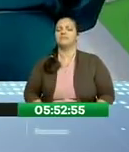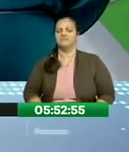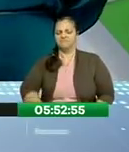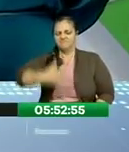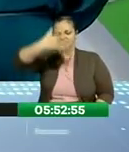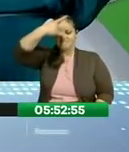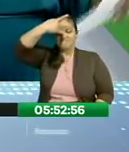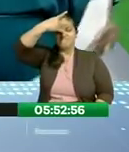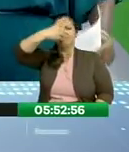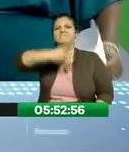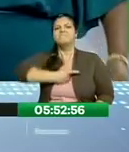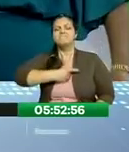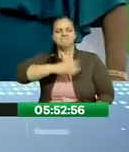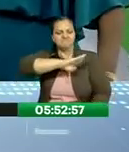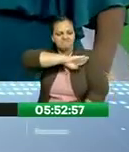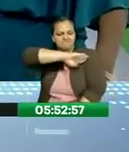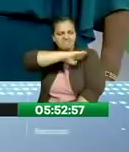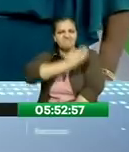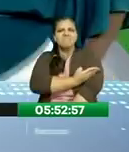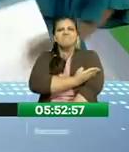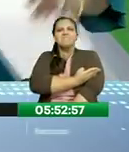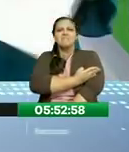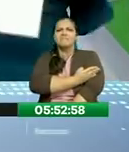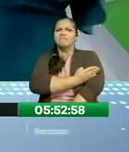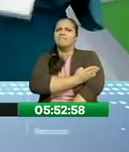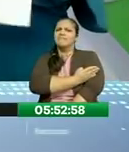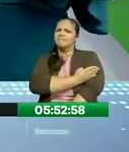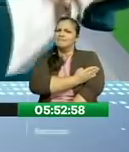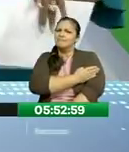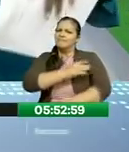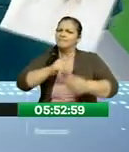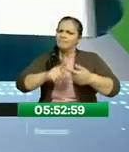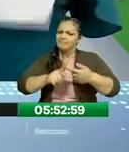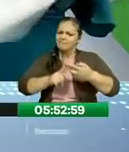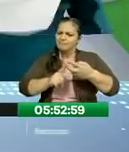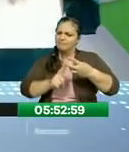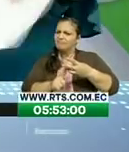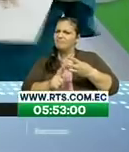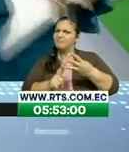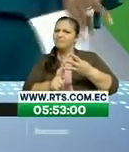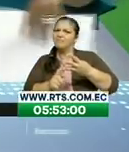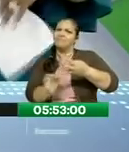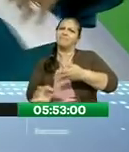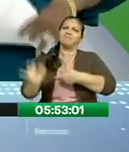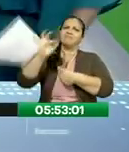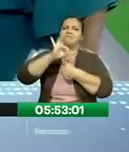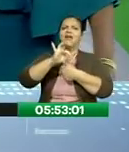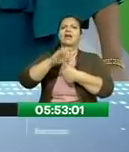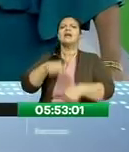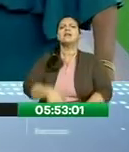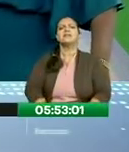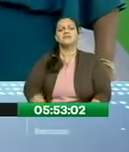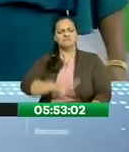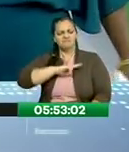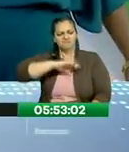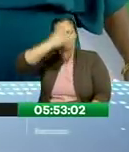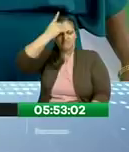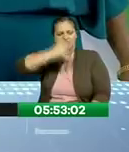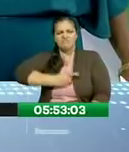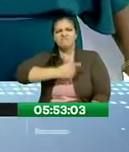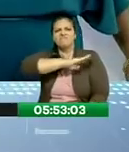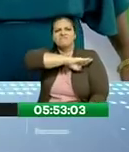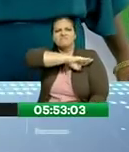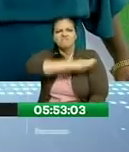voluntad. Como estábamos hablando, mire, estamos empatados, estamos enchufados, estamos conectados con el